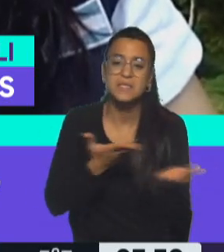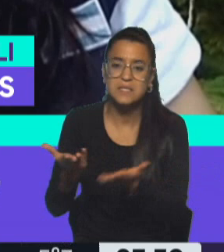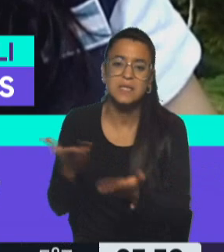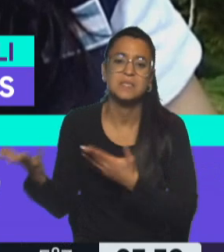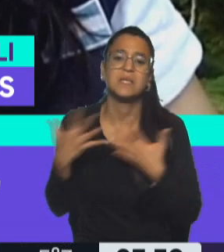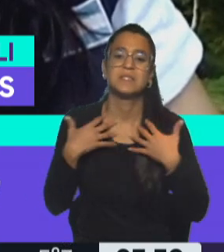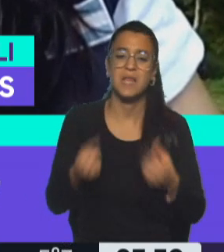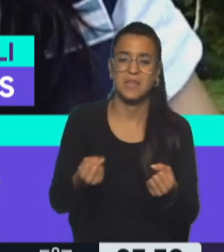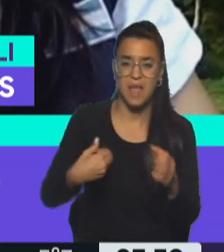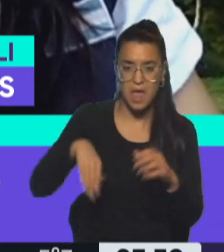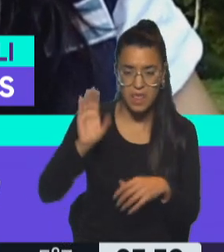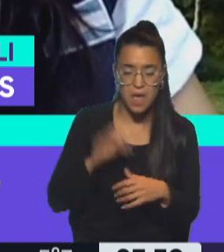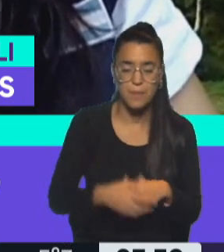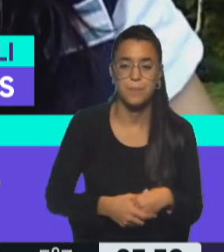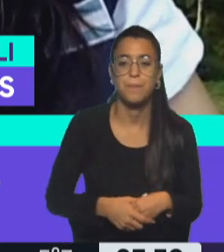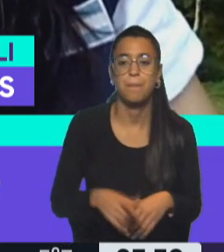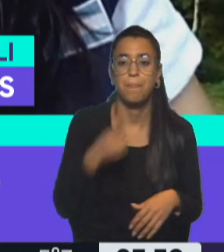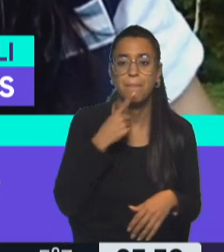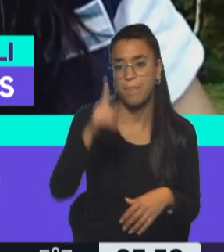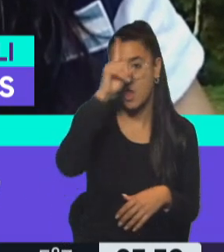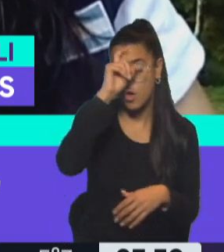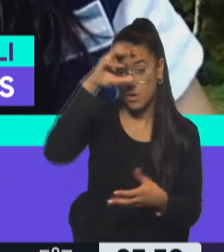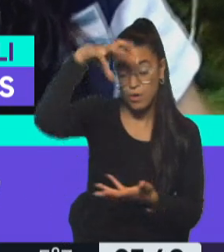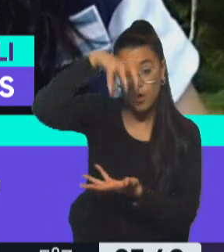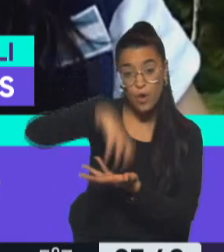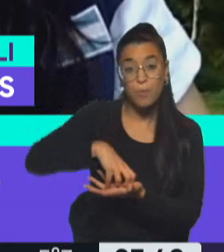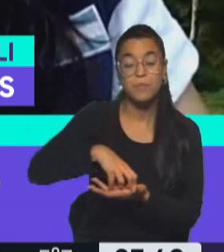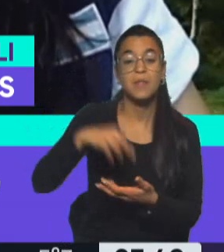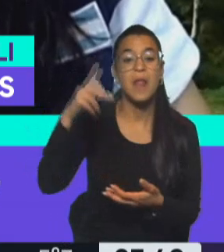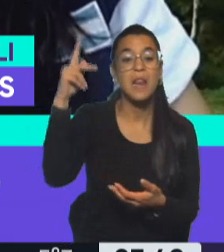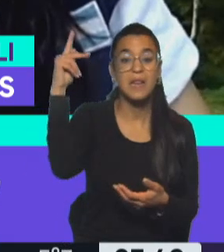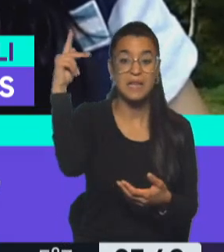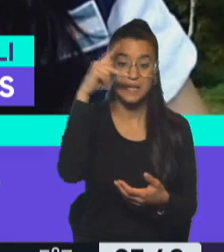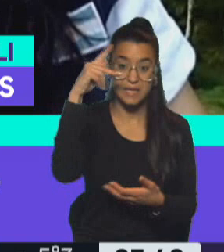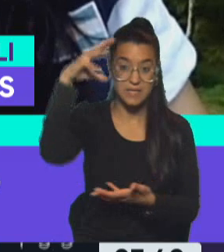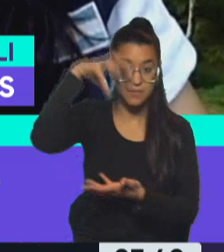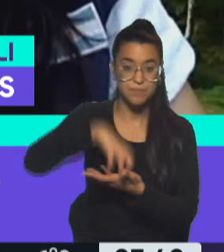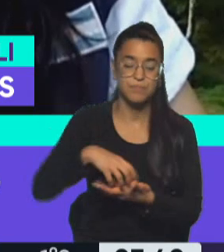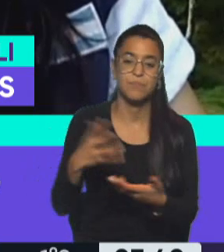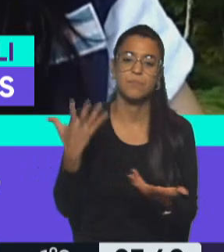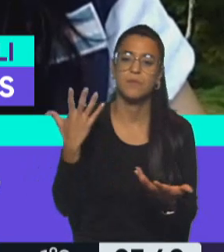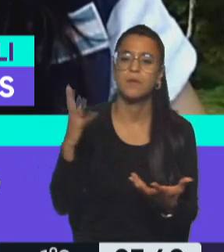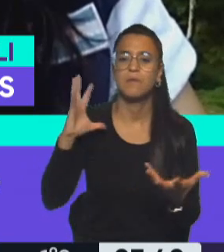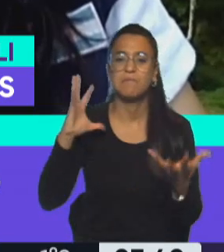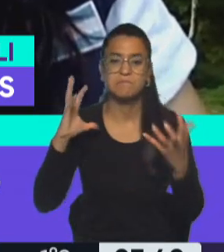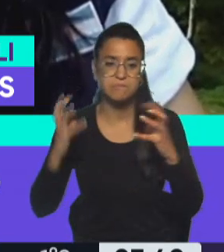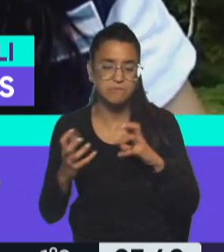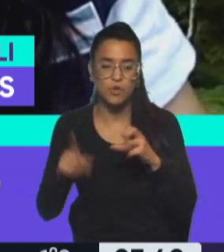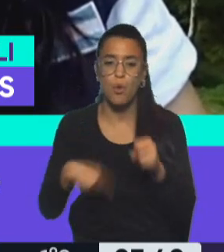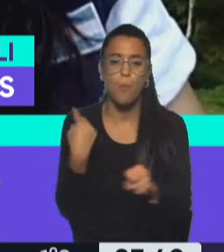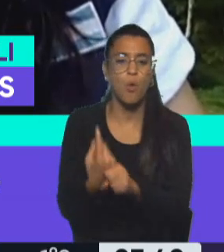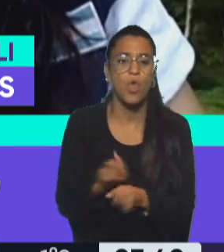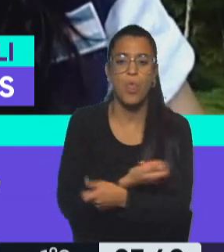asistencia sanitaria. El hospital, que es el Hospital Néstor Kirchner, estaba muy lastimado, sin posibilidades de